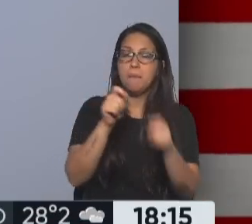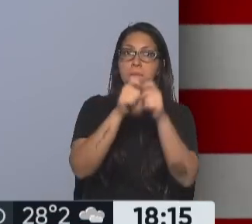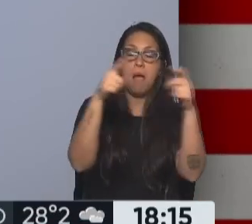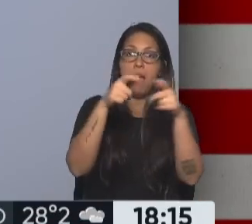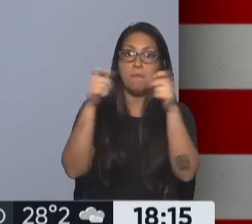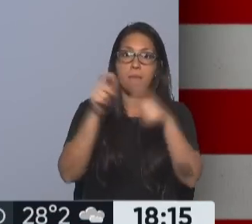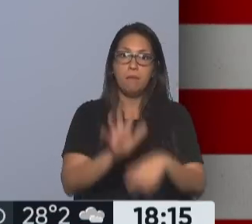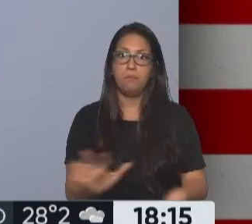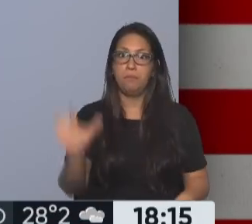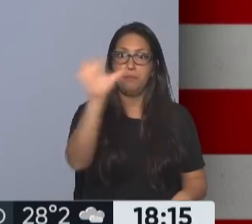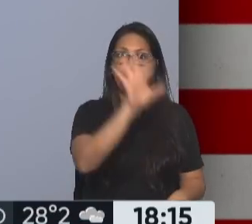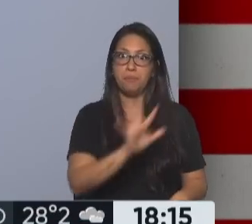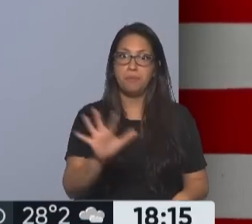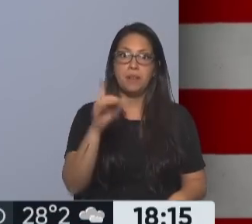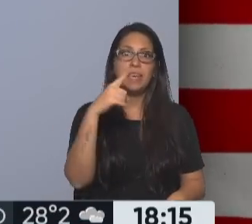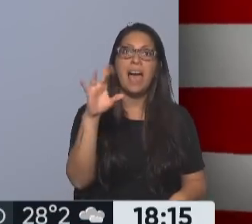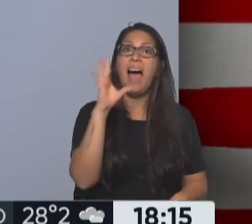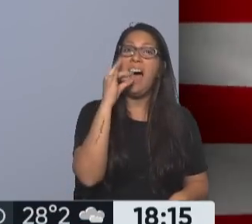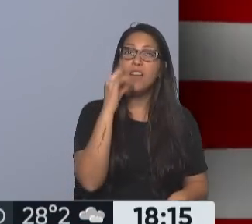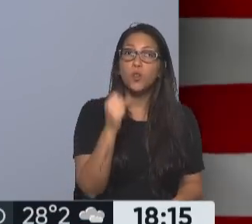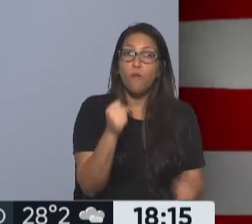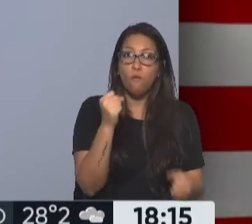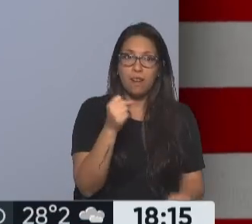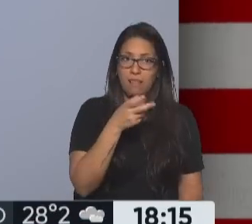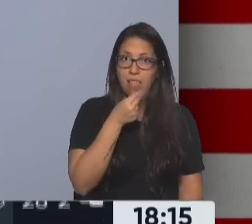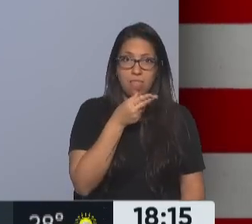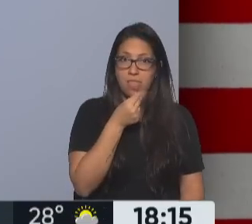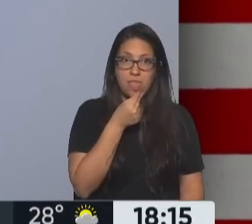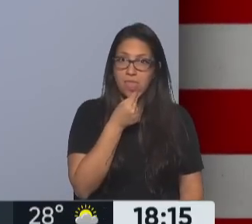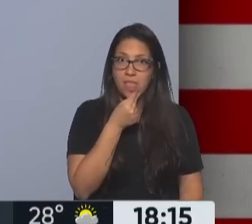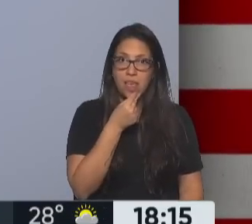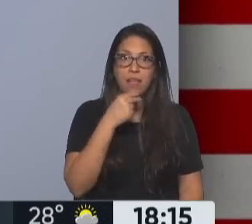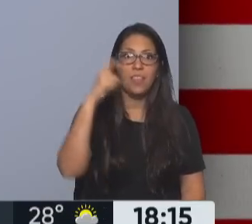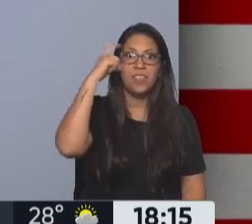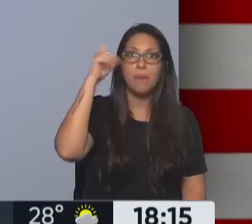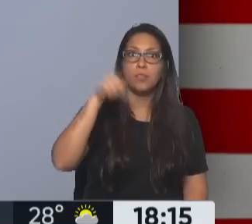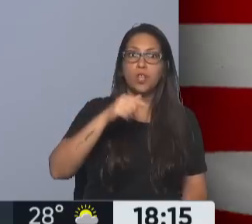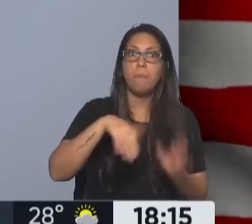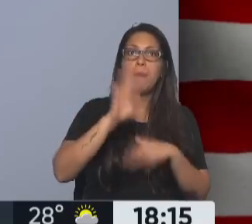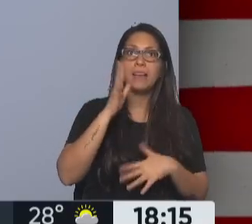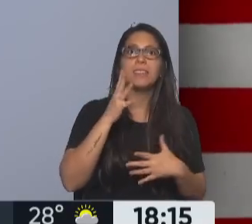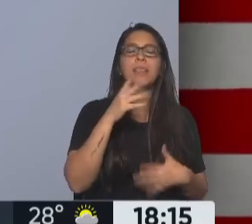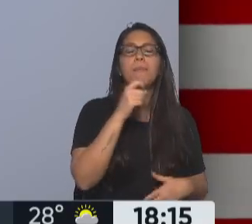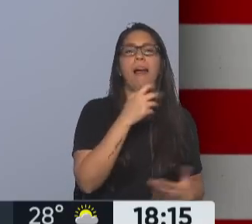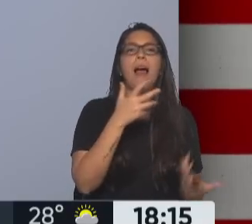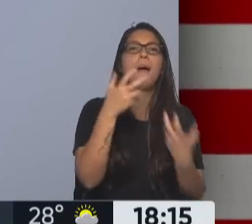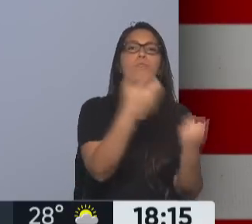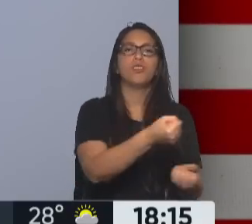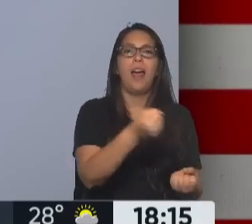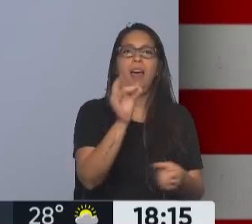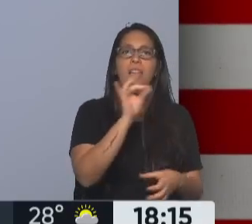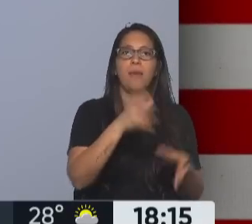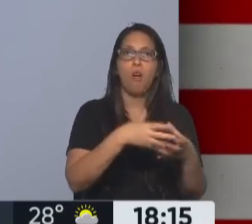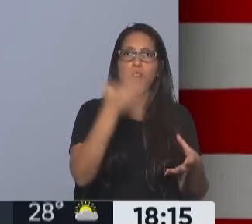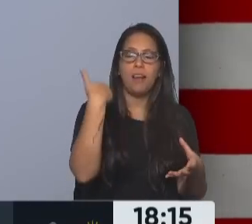es que prácticamente no hay condados en azul, es decir, que hayan tenido más de un 10% del apoyo de lo que habían tenido en